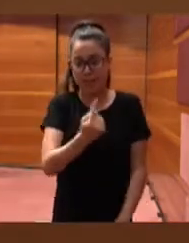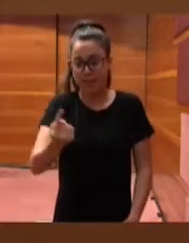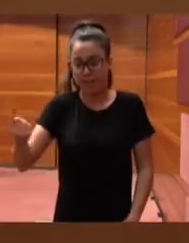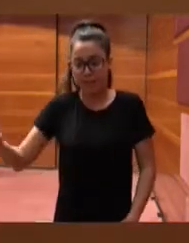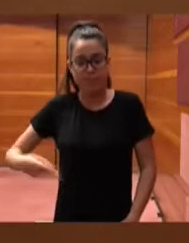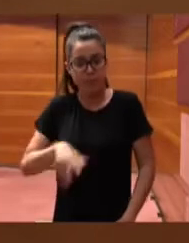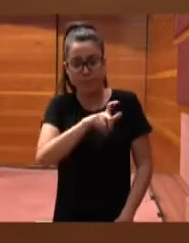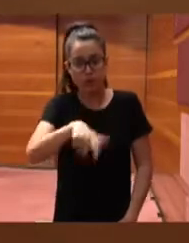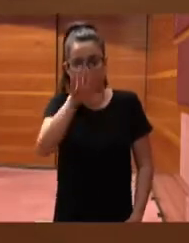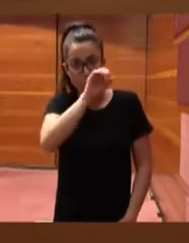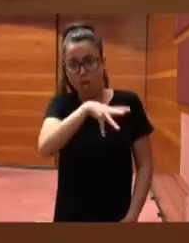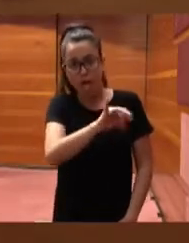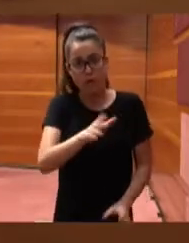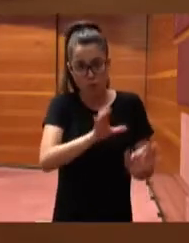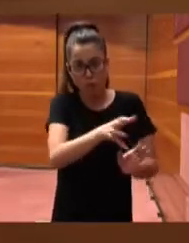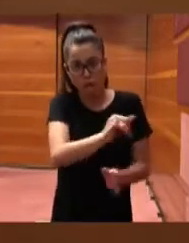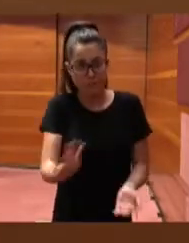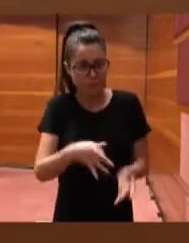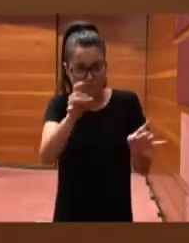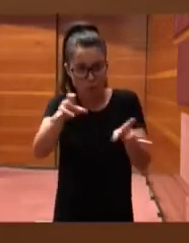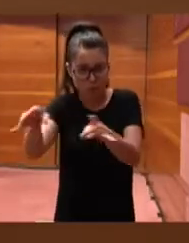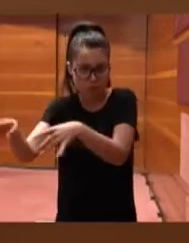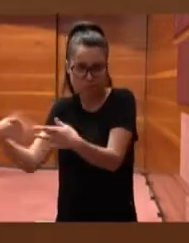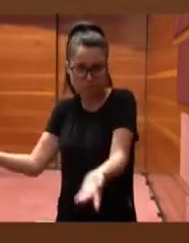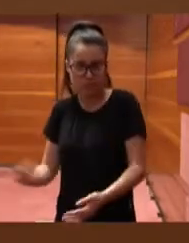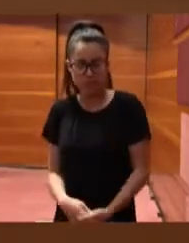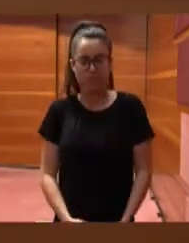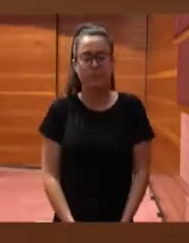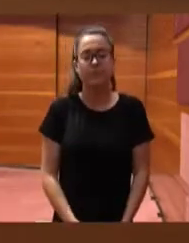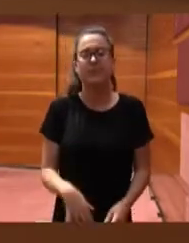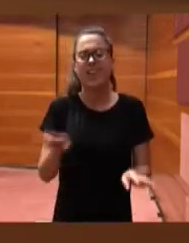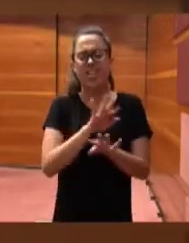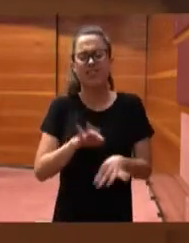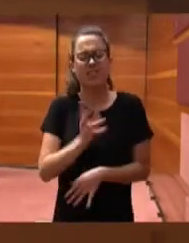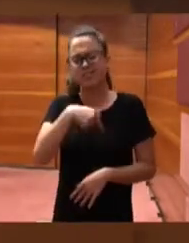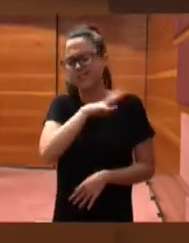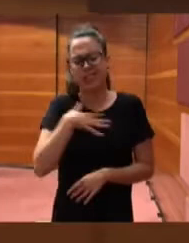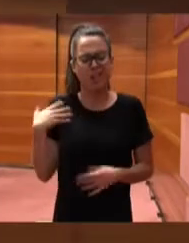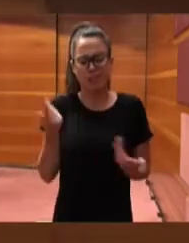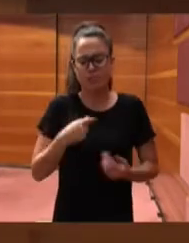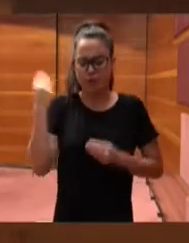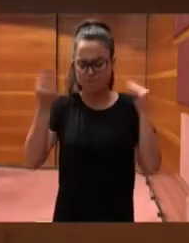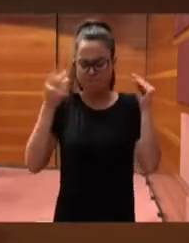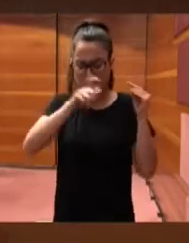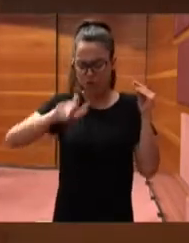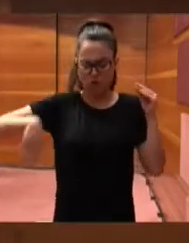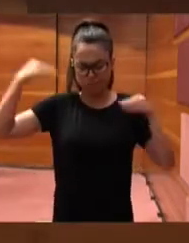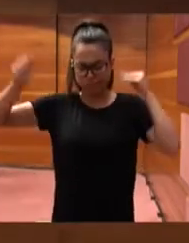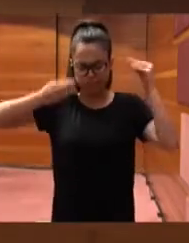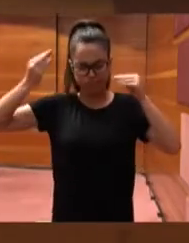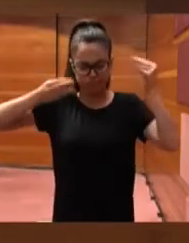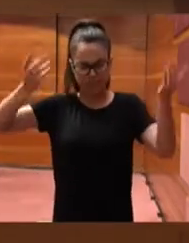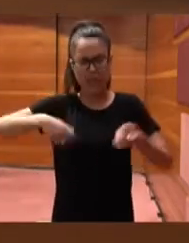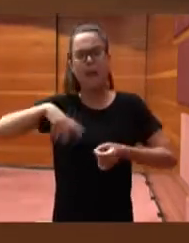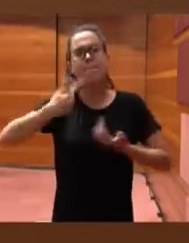tanto, la transparencia efectiva busca formar juicio en las cabezas de las personas y hacerlo gracias